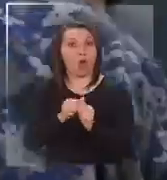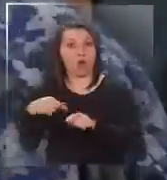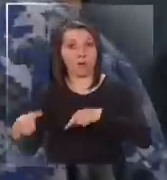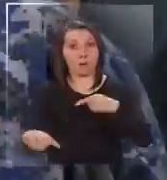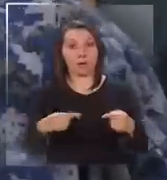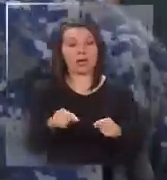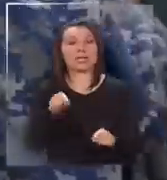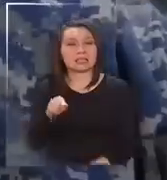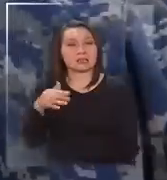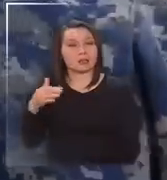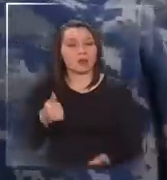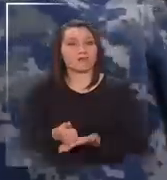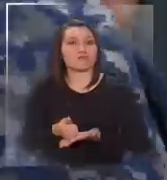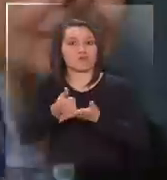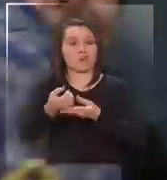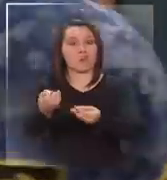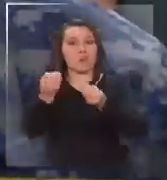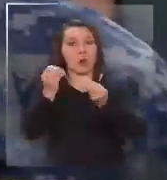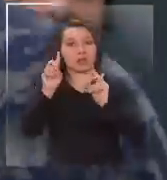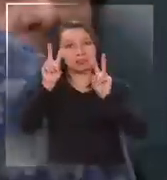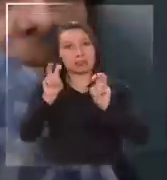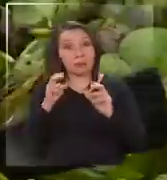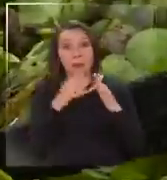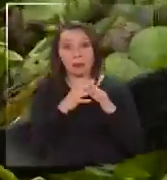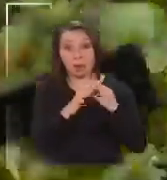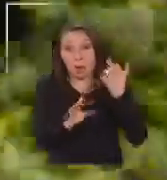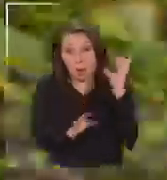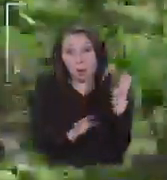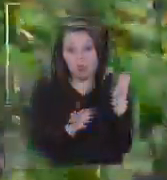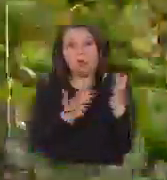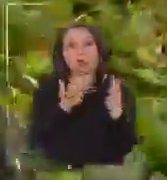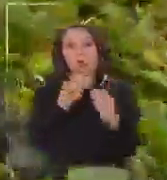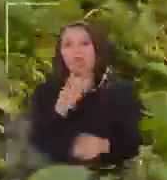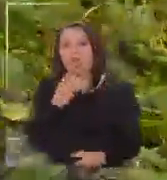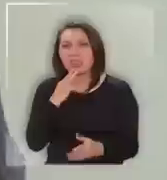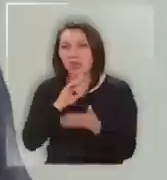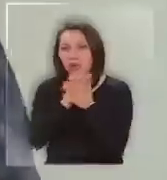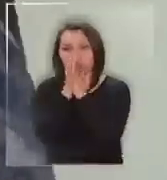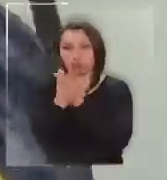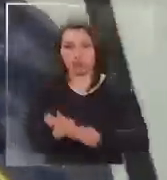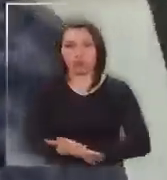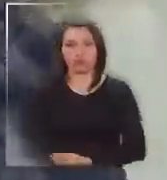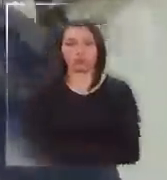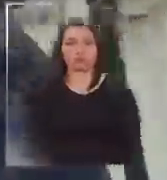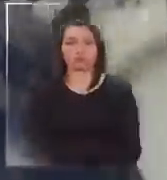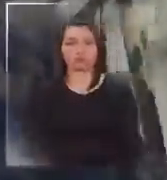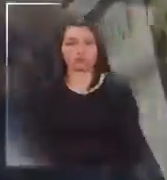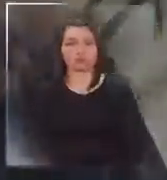compañerismo es factor de éxito no solo en el ámbito militar, sino que en la vida en general.